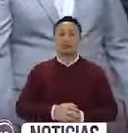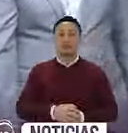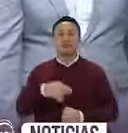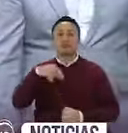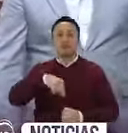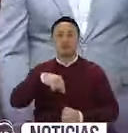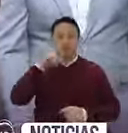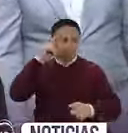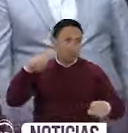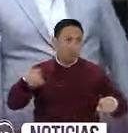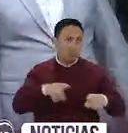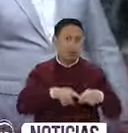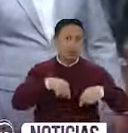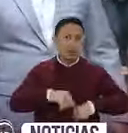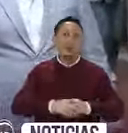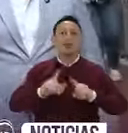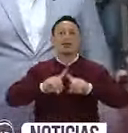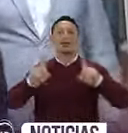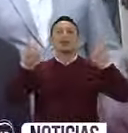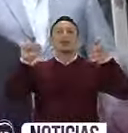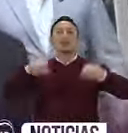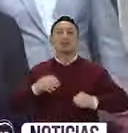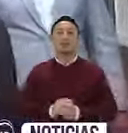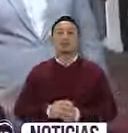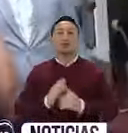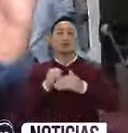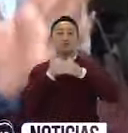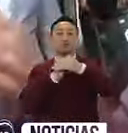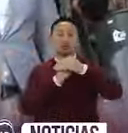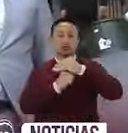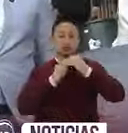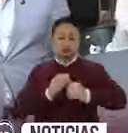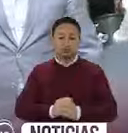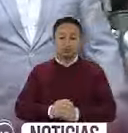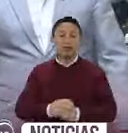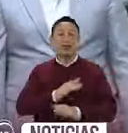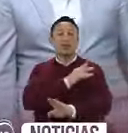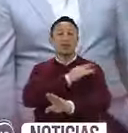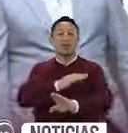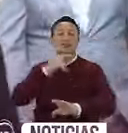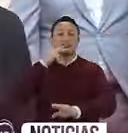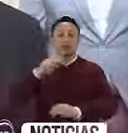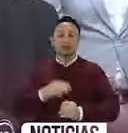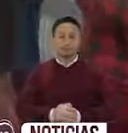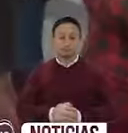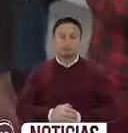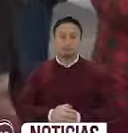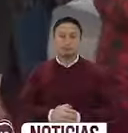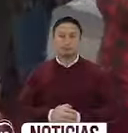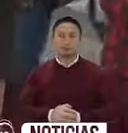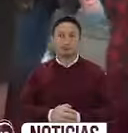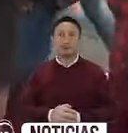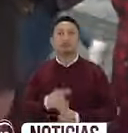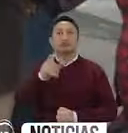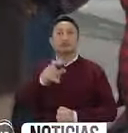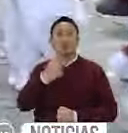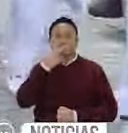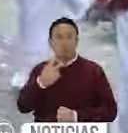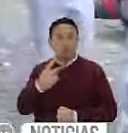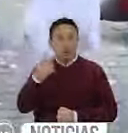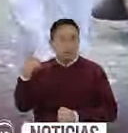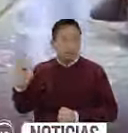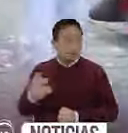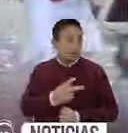de acuerdo para representar distintas temáticas. Tenemos el metro de Quito, tenemos las leyendas, tenemos los oficios. Los asistentes disfrutaron